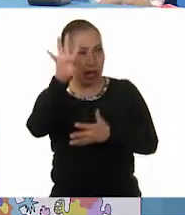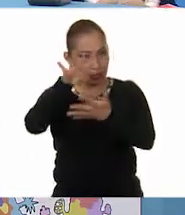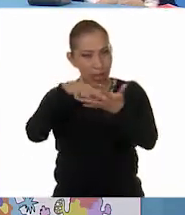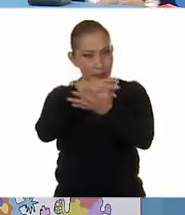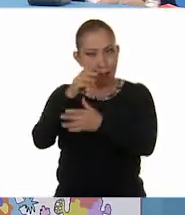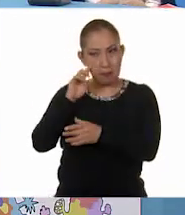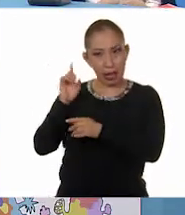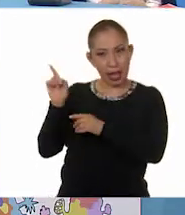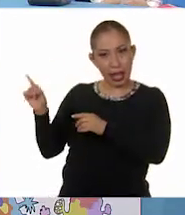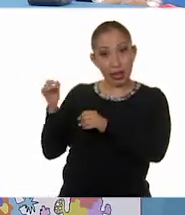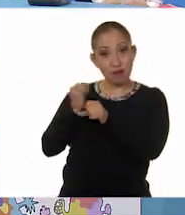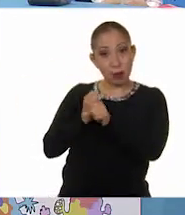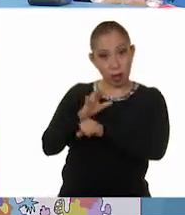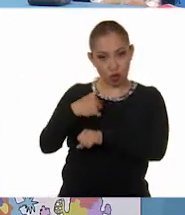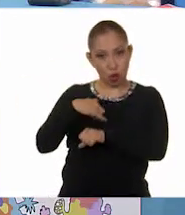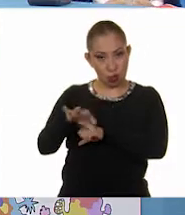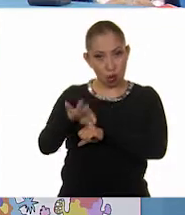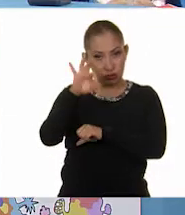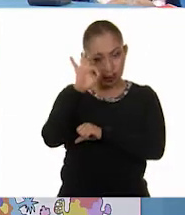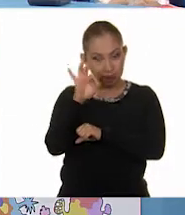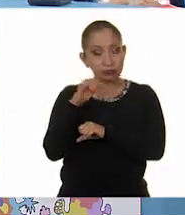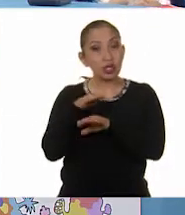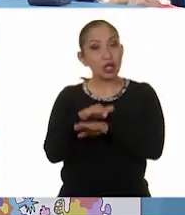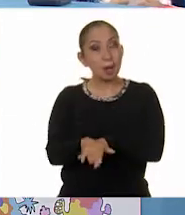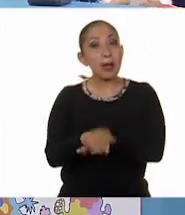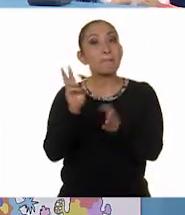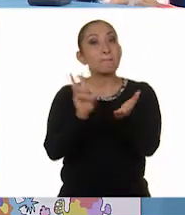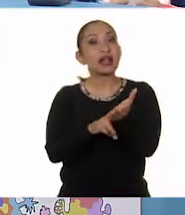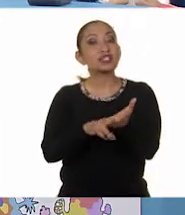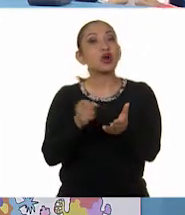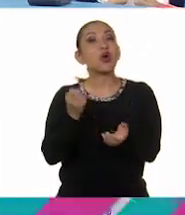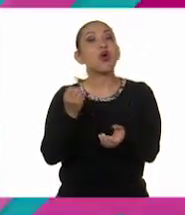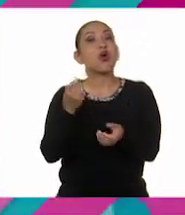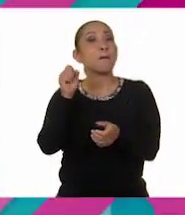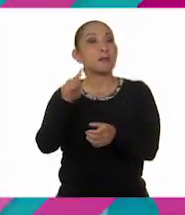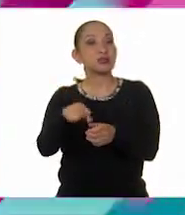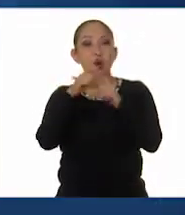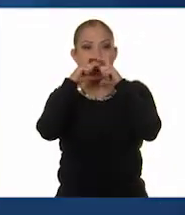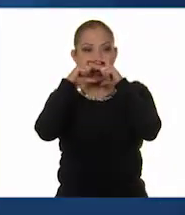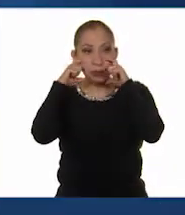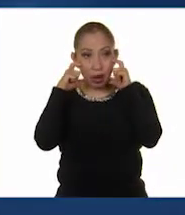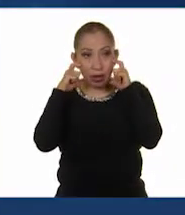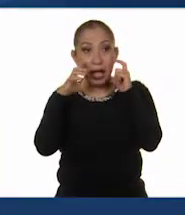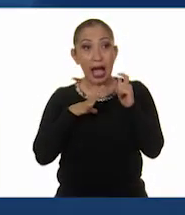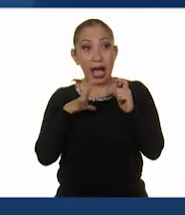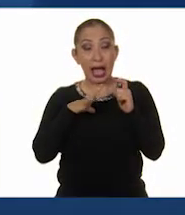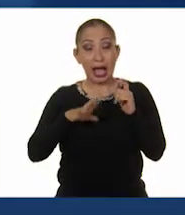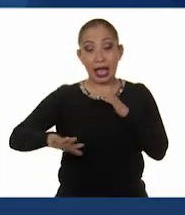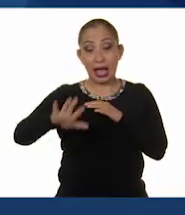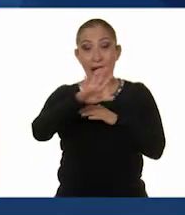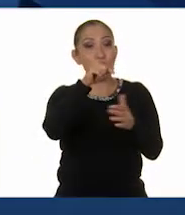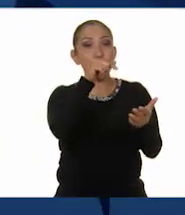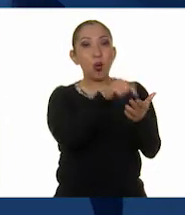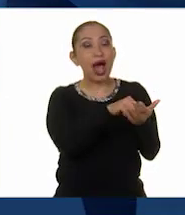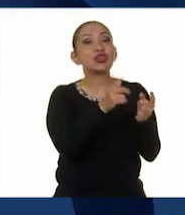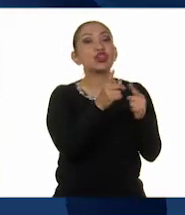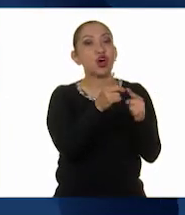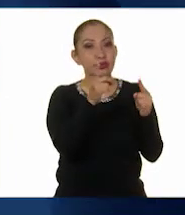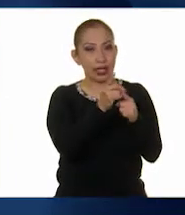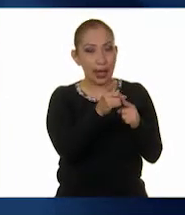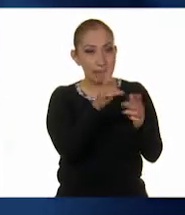que muestra los datos que encontré relacionados con el precio del cubrebocas. Aparece la zona del país a la que le